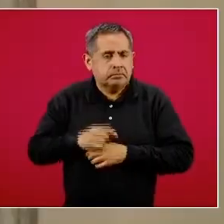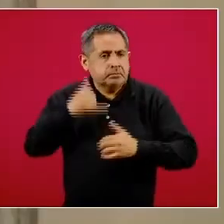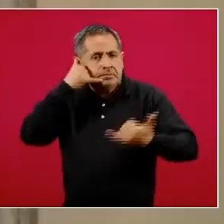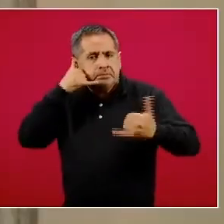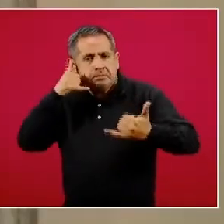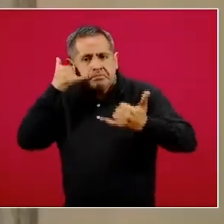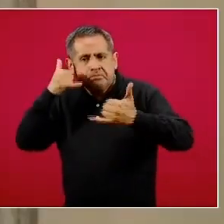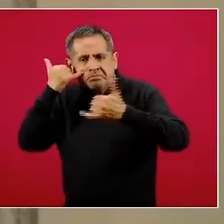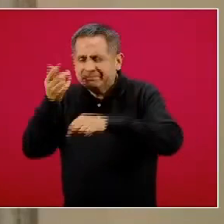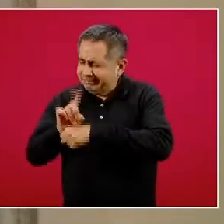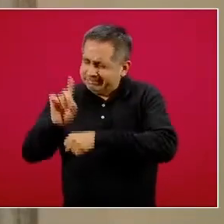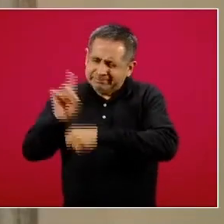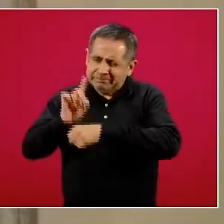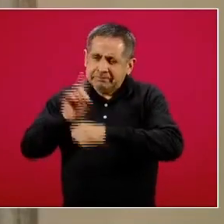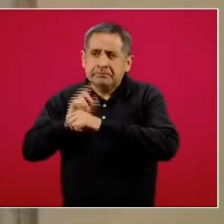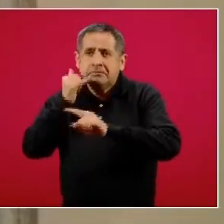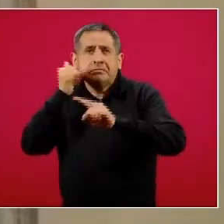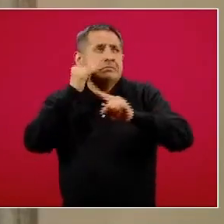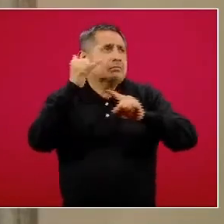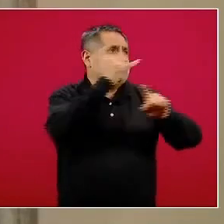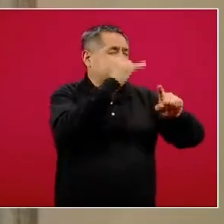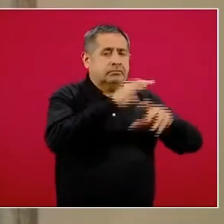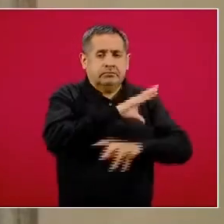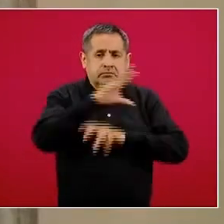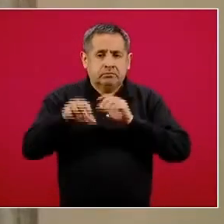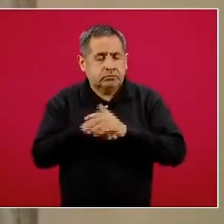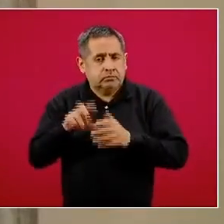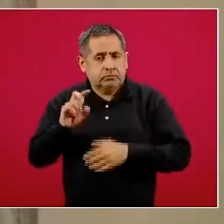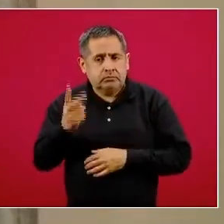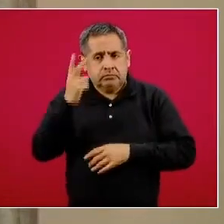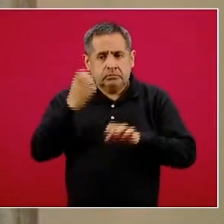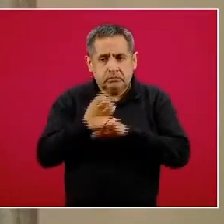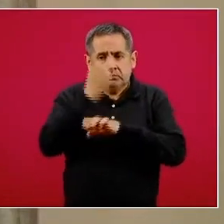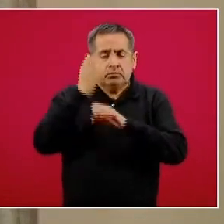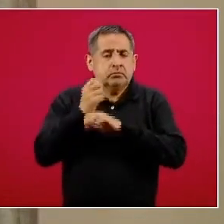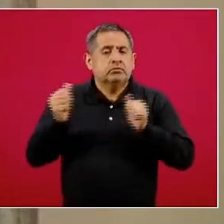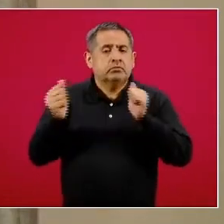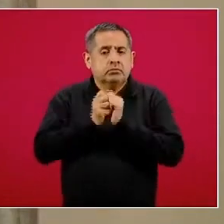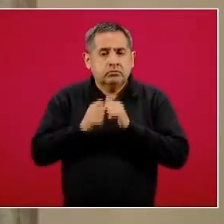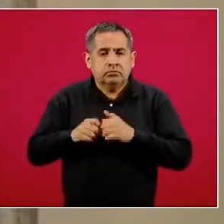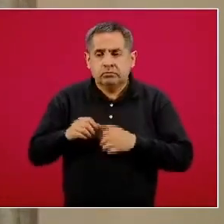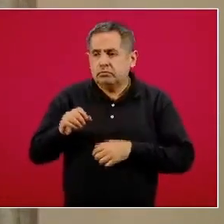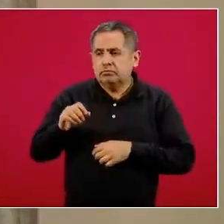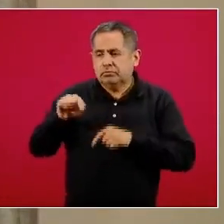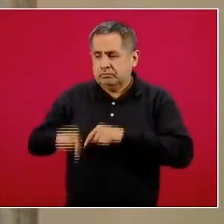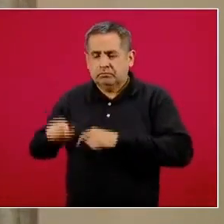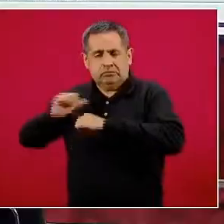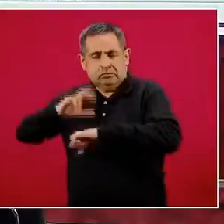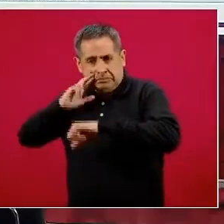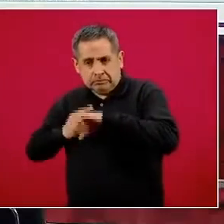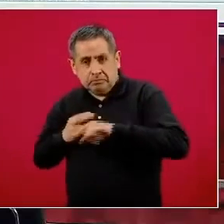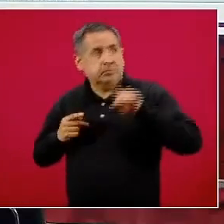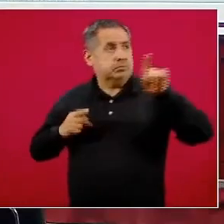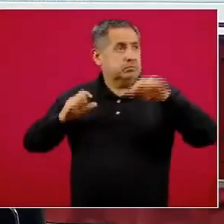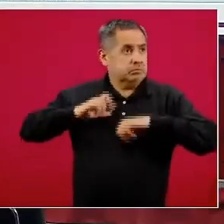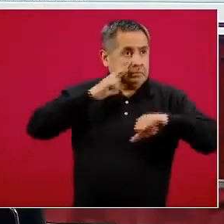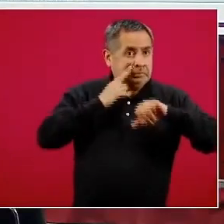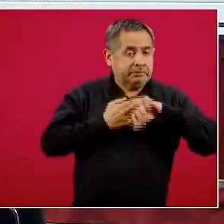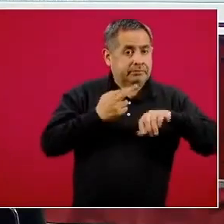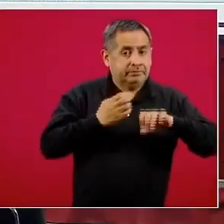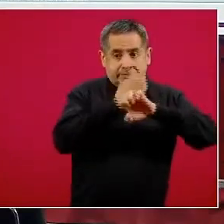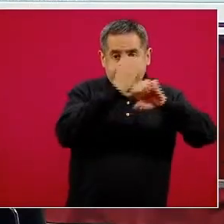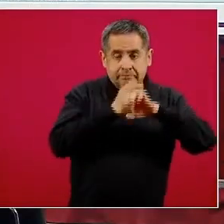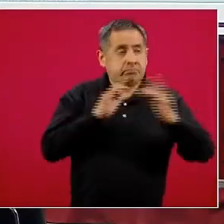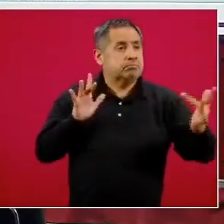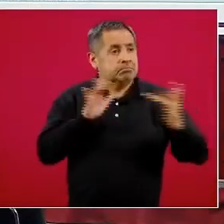telefónica todos los días con las 32 entidades federativas a través de las epidemiólogas y los epidemiólogos estatales, con